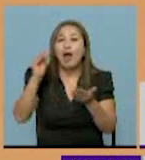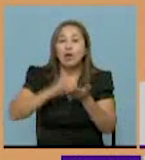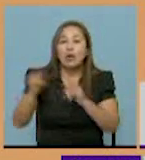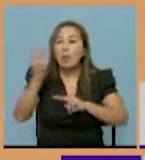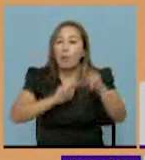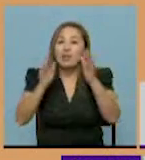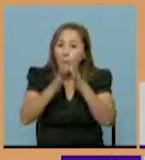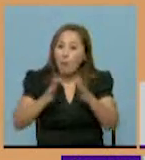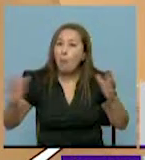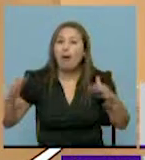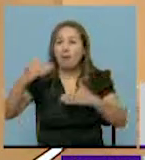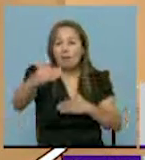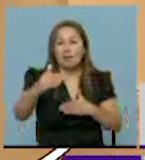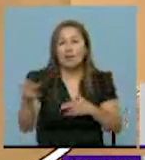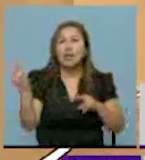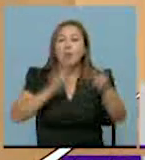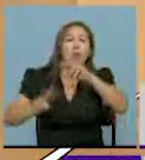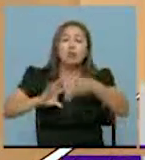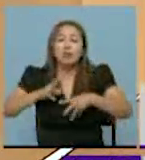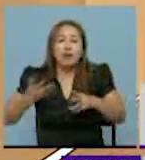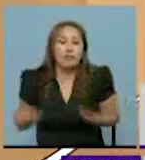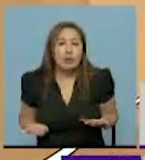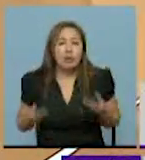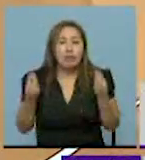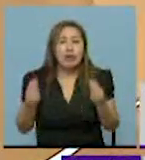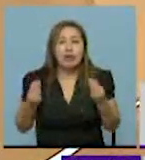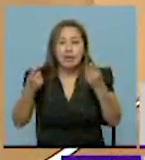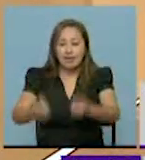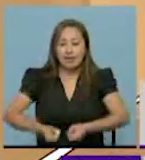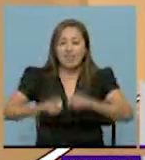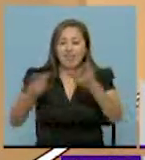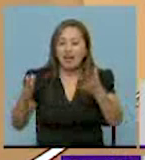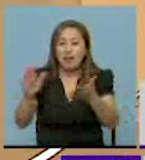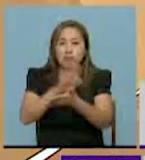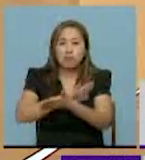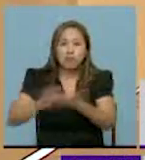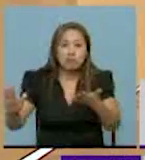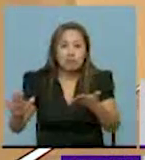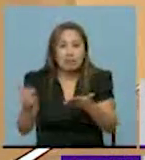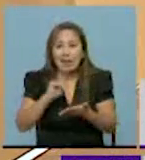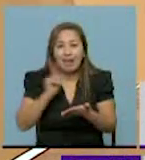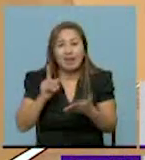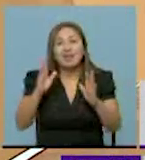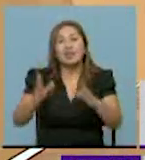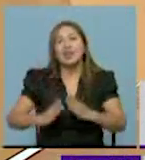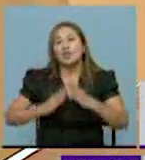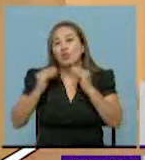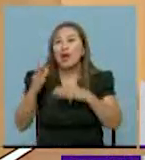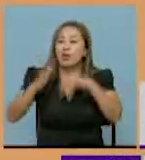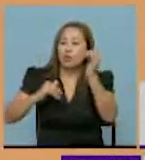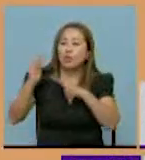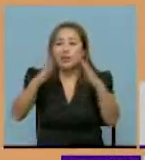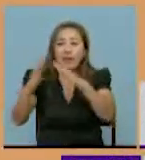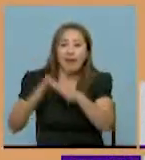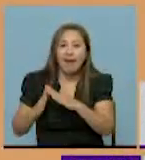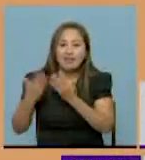más grandes y estamos buscando la forma de no solamente entregarles el lote vacío, sino ver de asistirlos con construcciones, algún programa